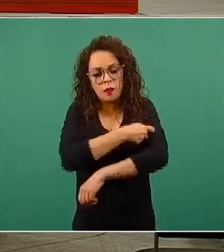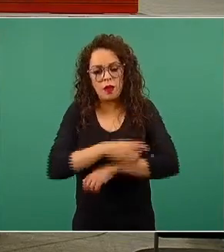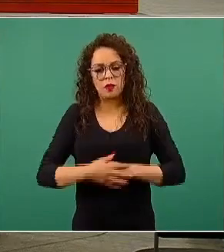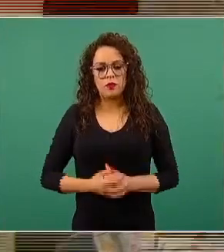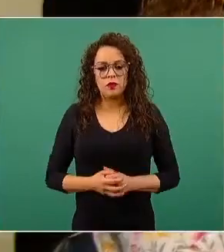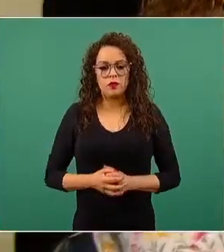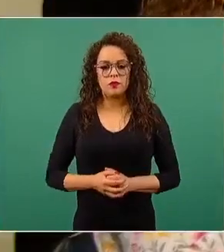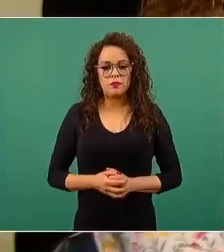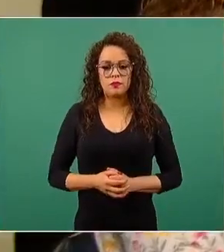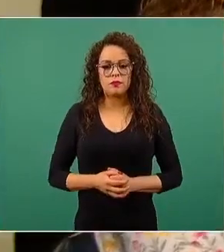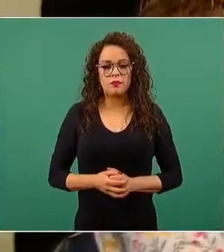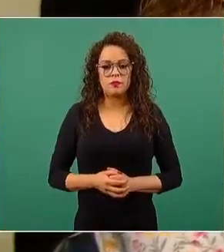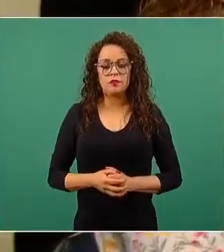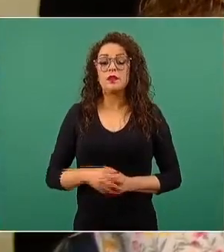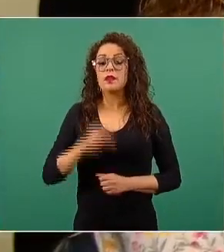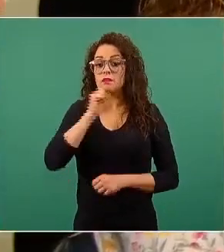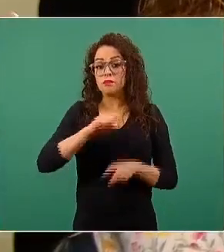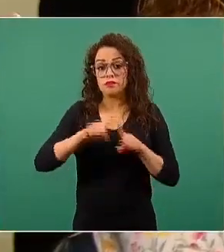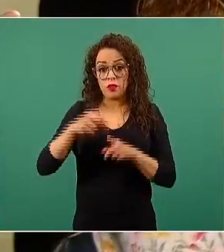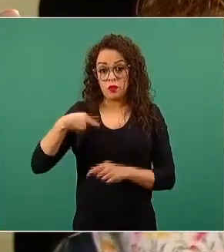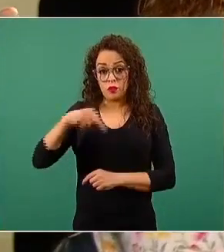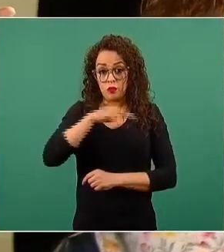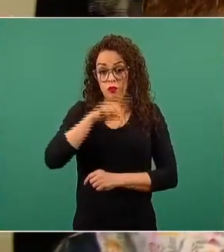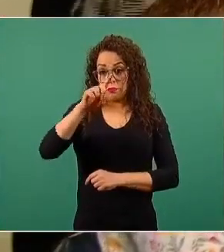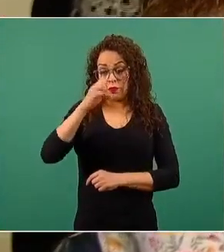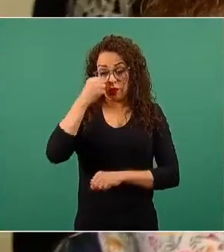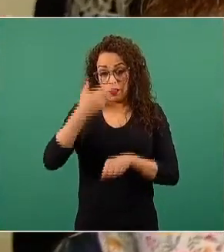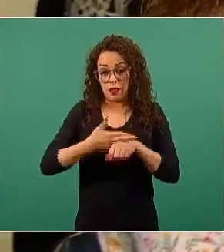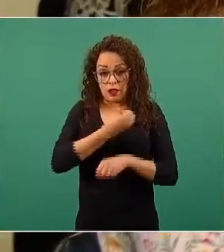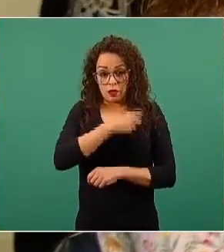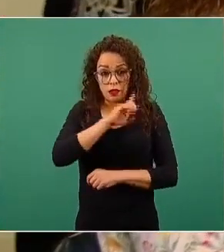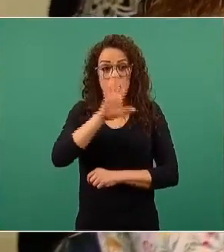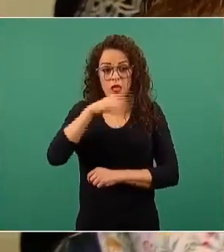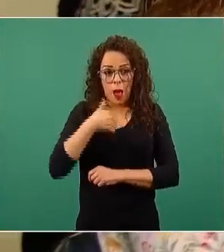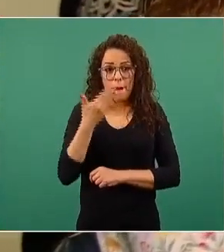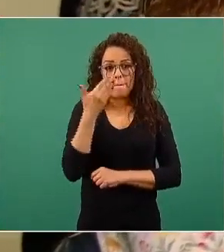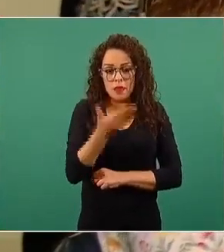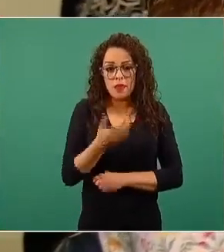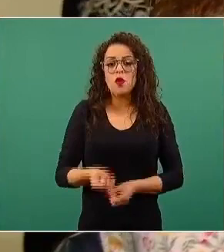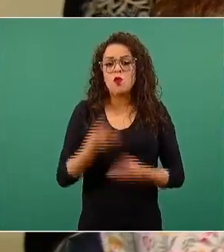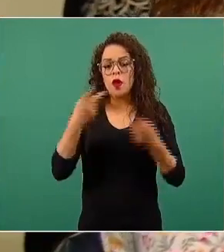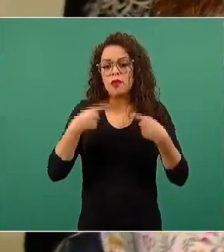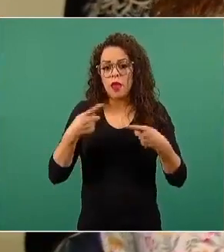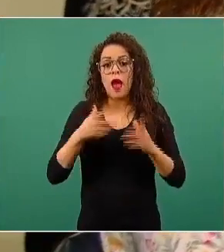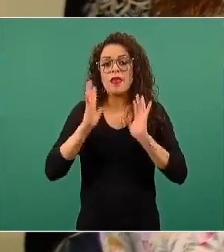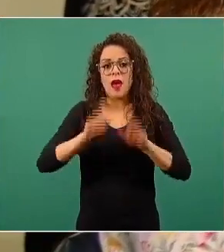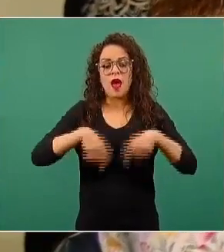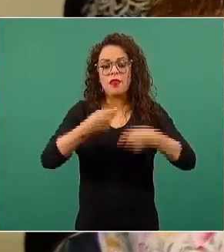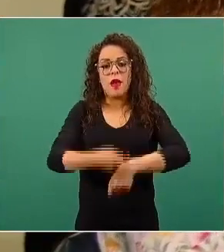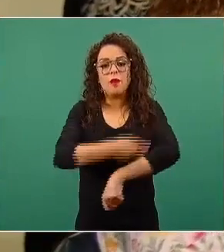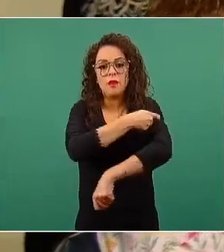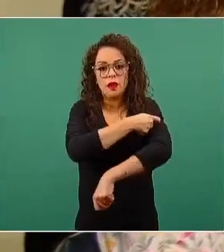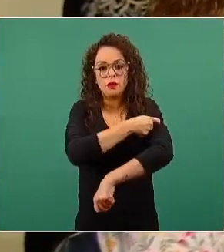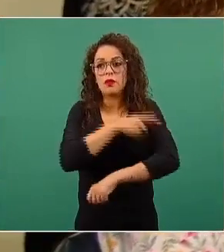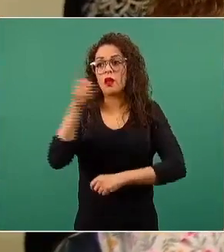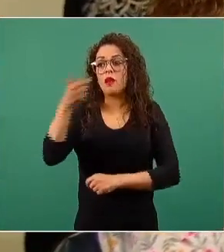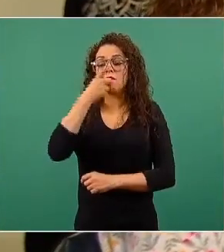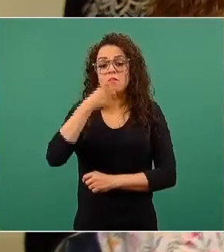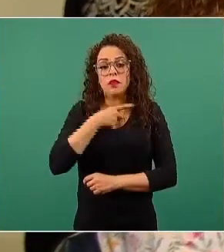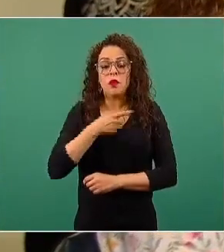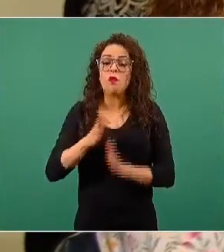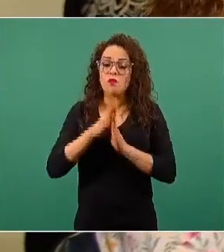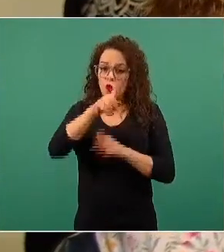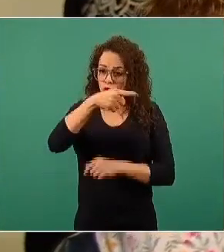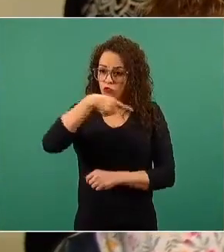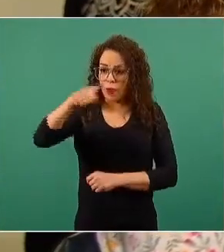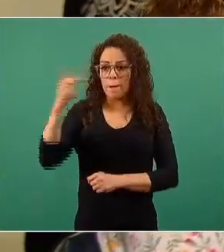que hemos pedido esa información a la Secretaría de Salud, cuántas personas postradas se han vacunado y nos pidieron que viniéramos a preguntarle aquí